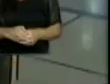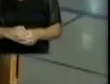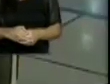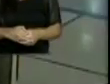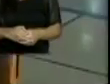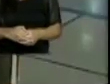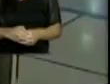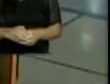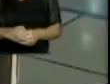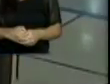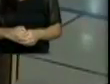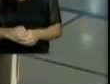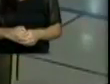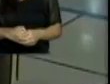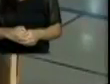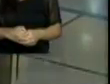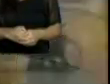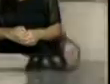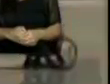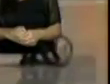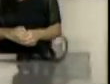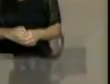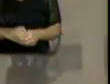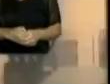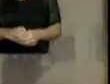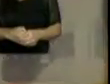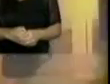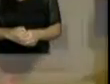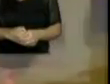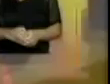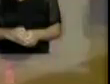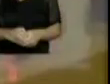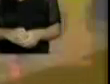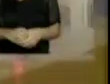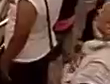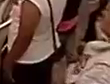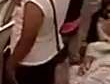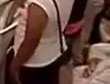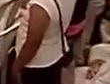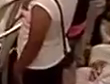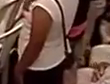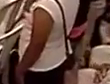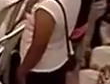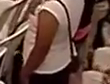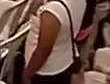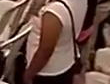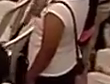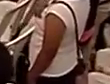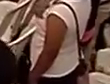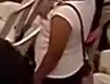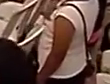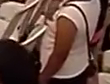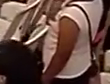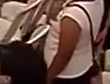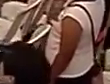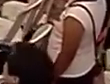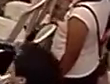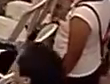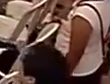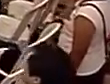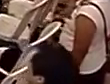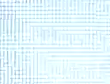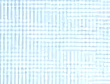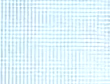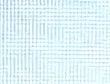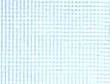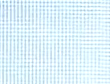China, Xi Jinping, inauguraron oficialmente la hidroeléctrica Coca-Cola Sinclair. Posterior a la inauguración presidida por los dos jefes de